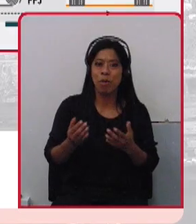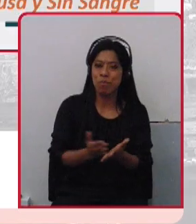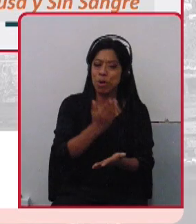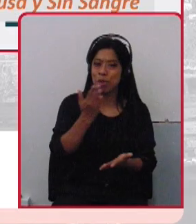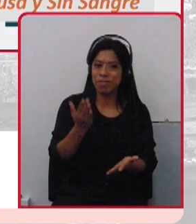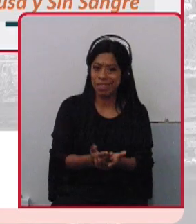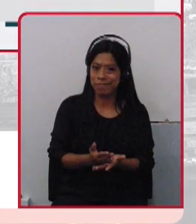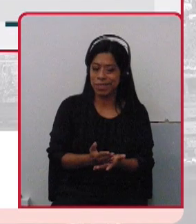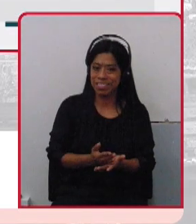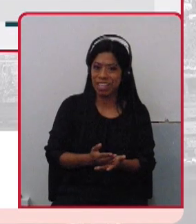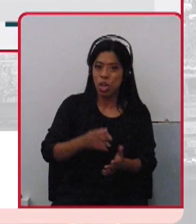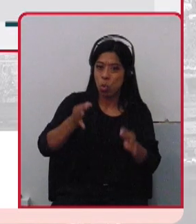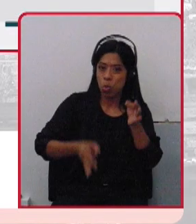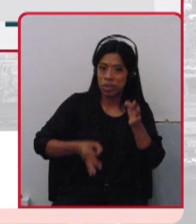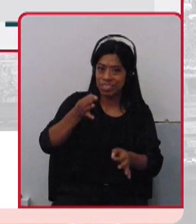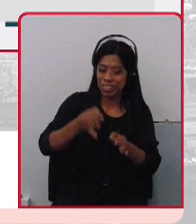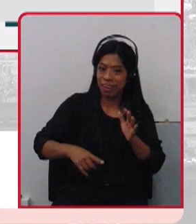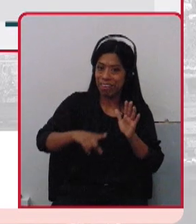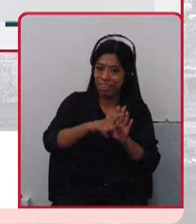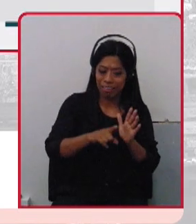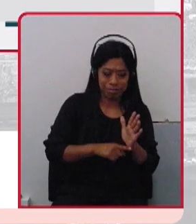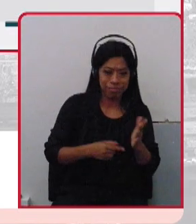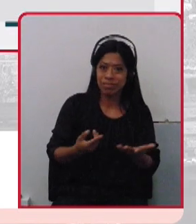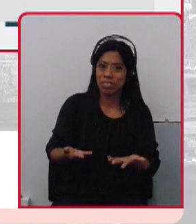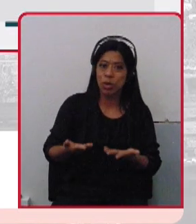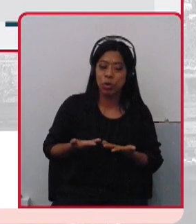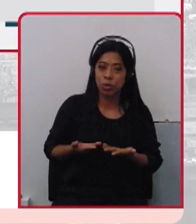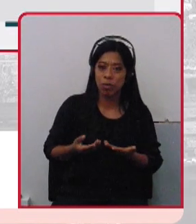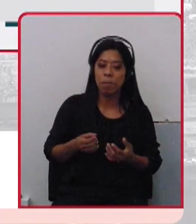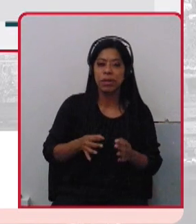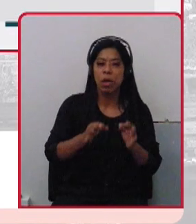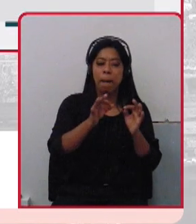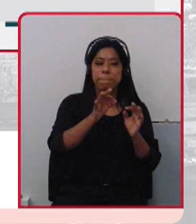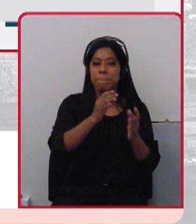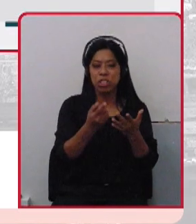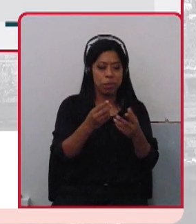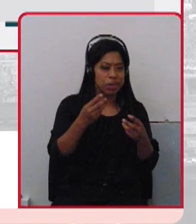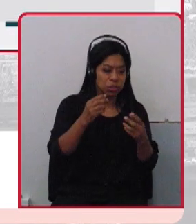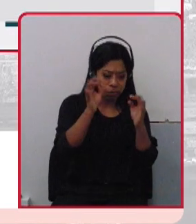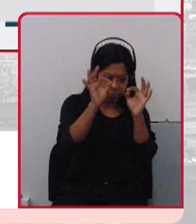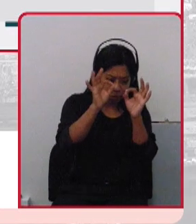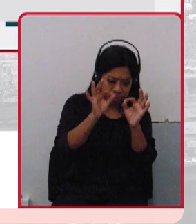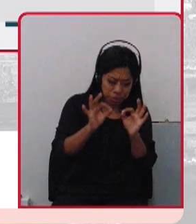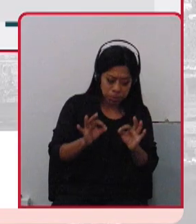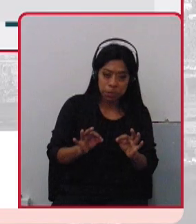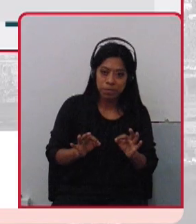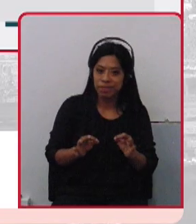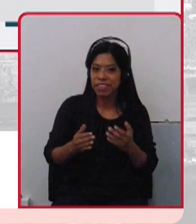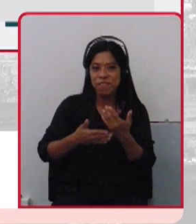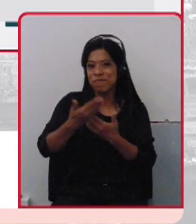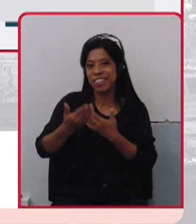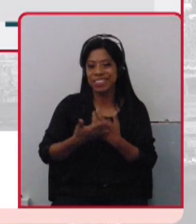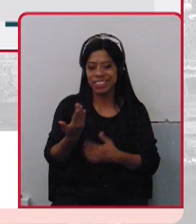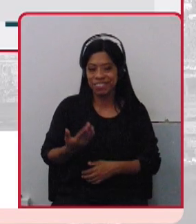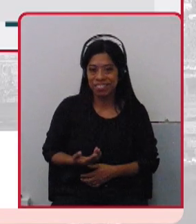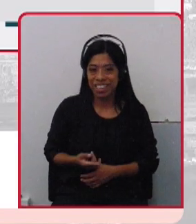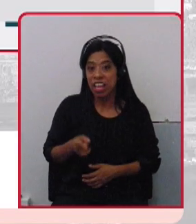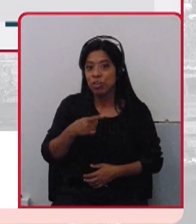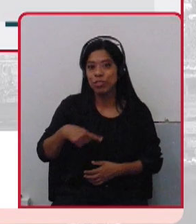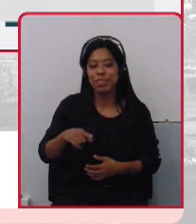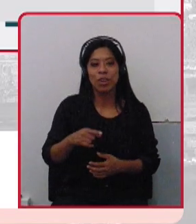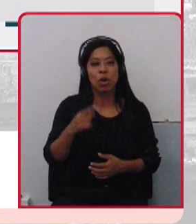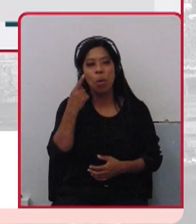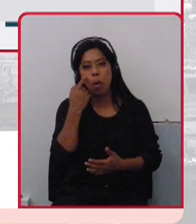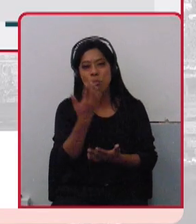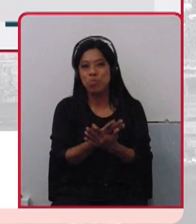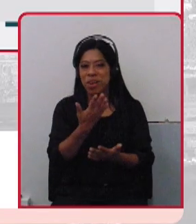punto de vista como lucro cesante? Entonces, al hacer este cálculo, fue muy sencillo. Haciendo una simulación de